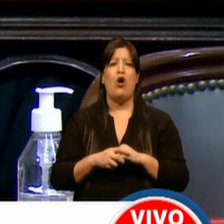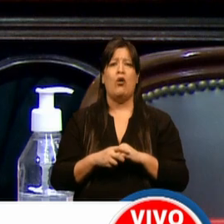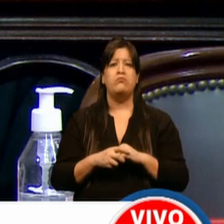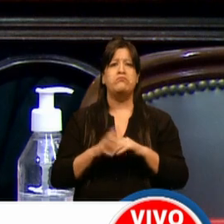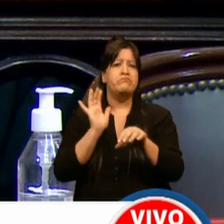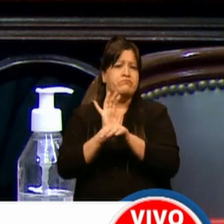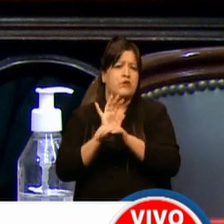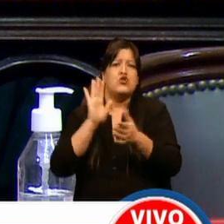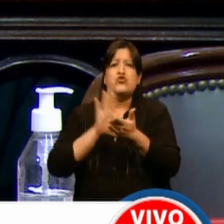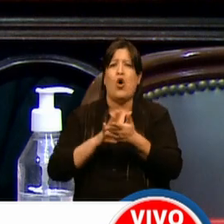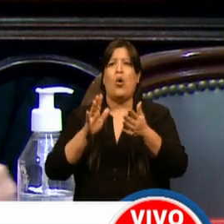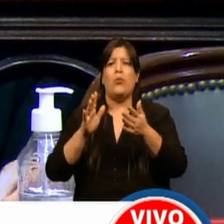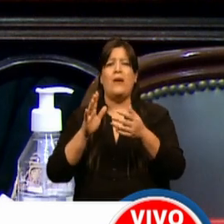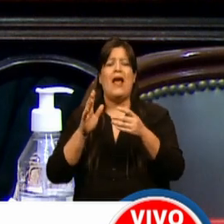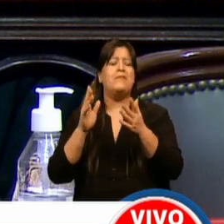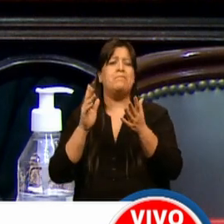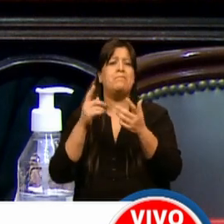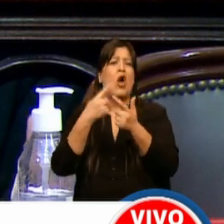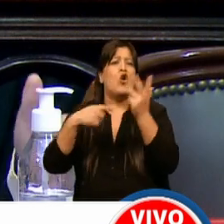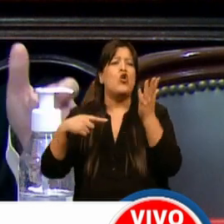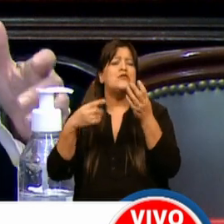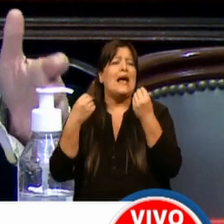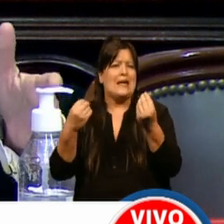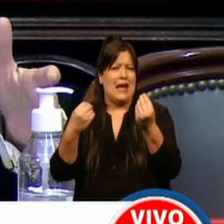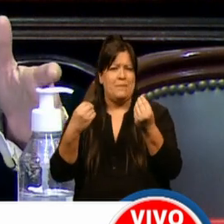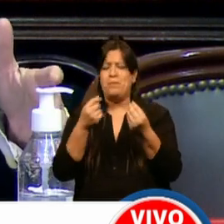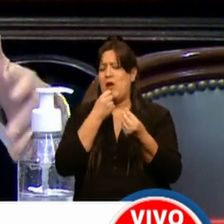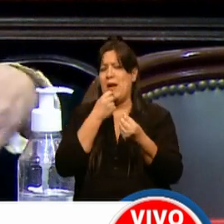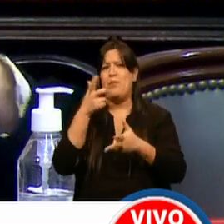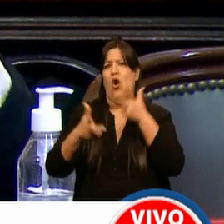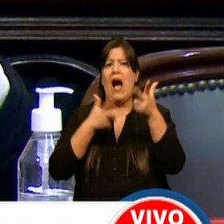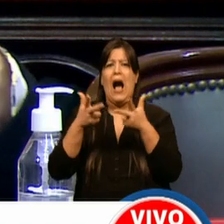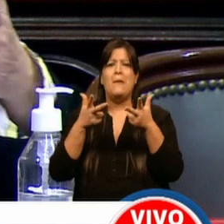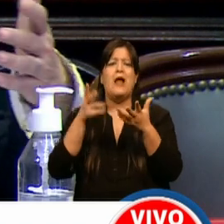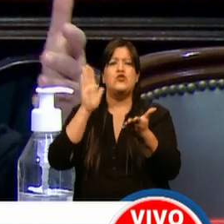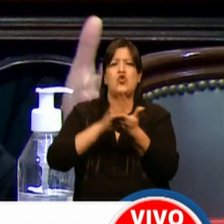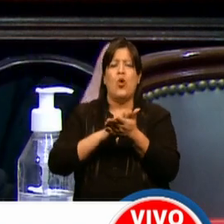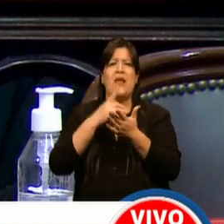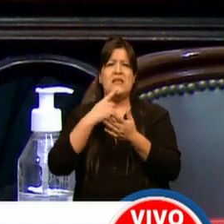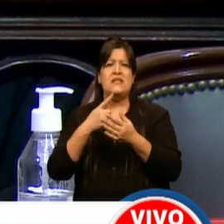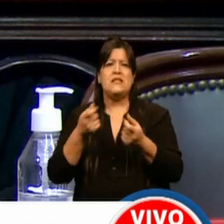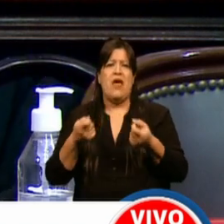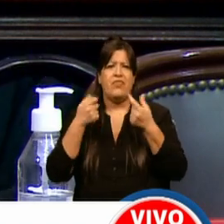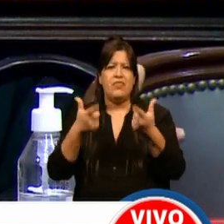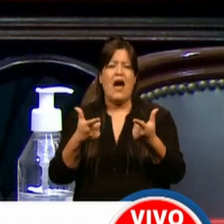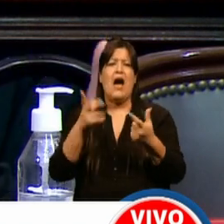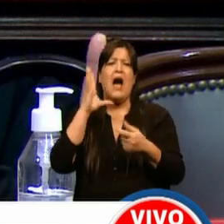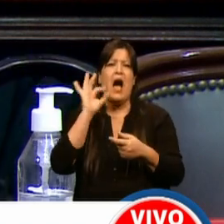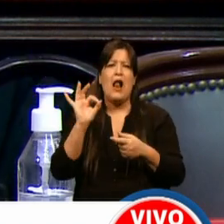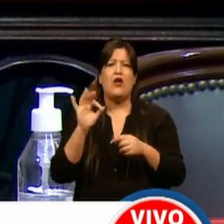rompa el techo de cristal resulta que habla de generar algún tipo de